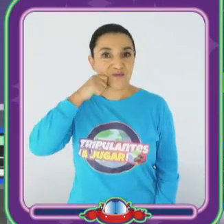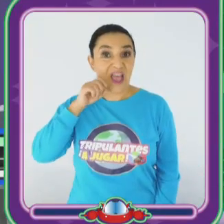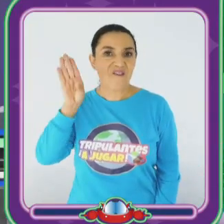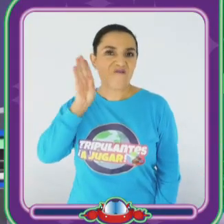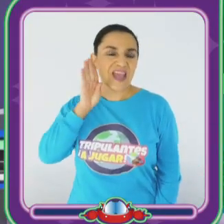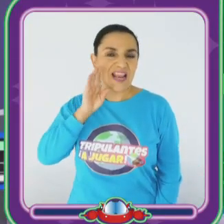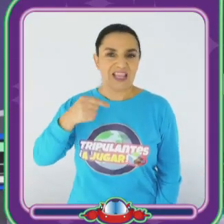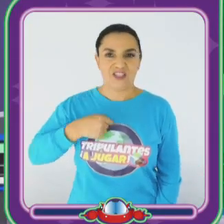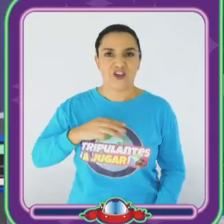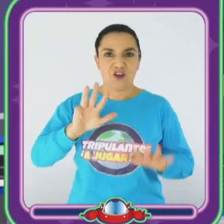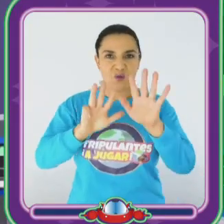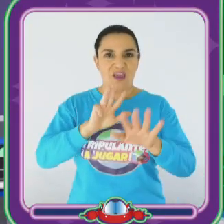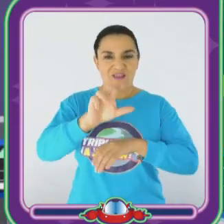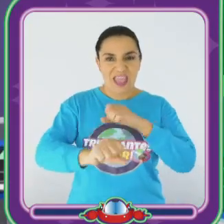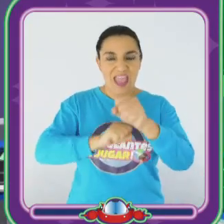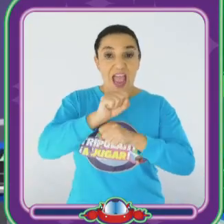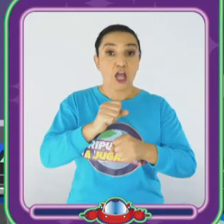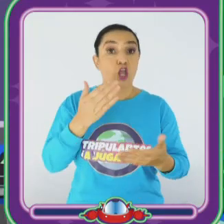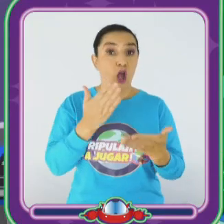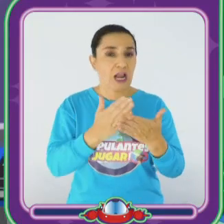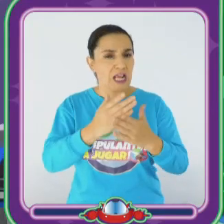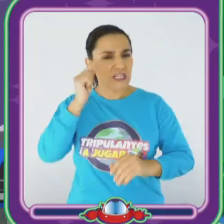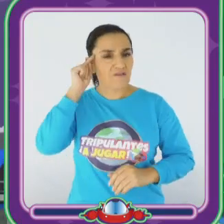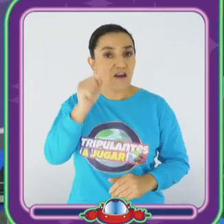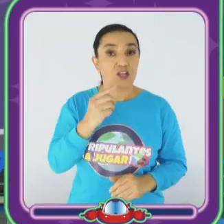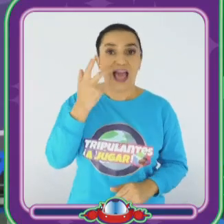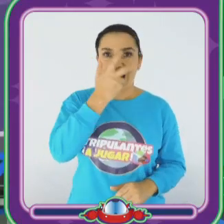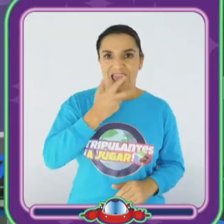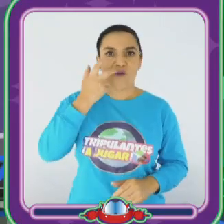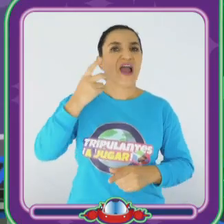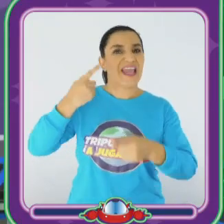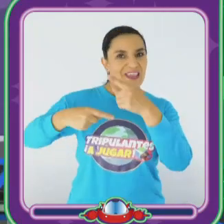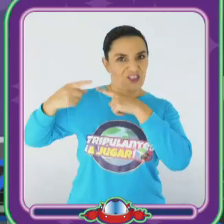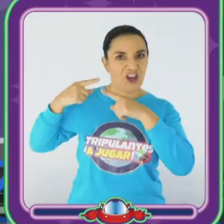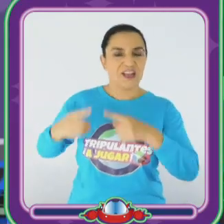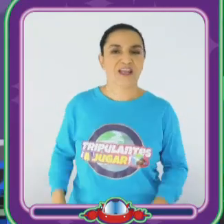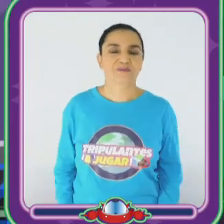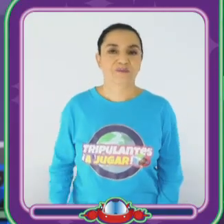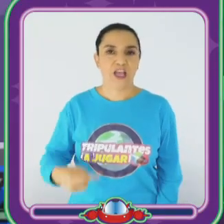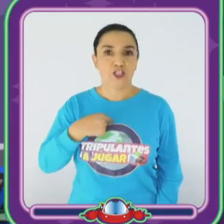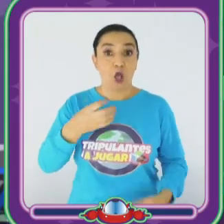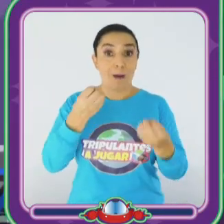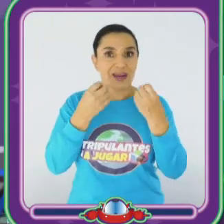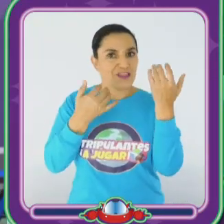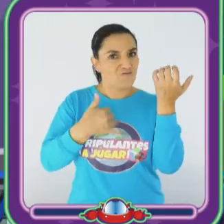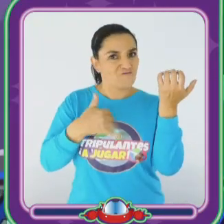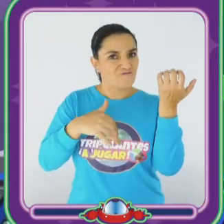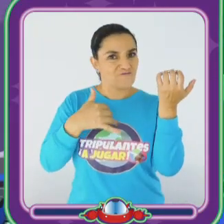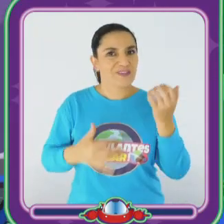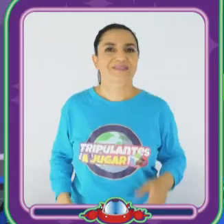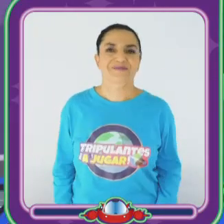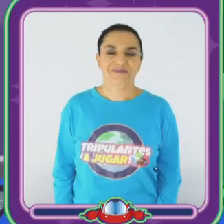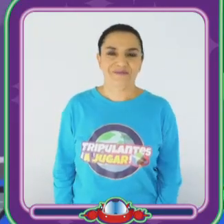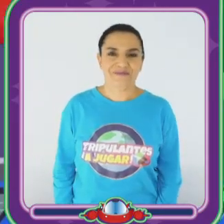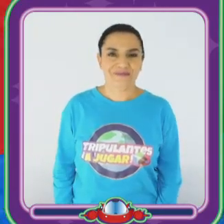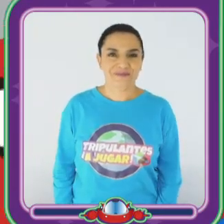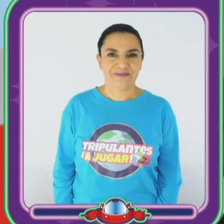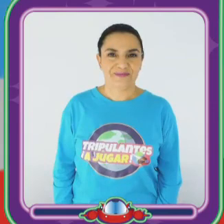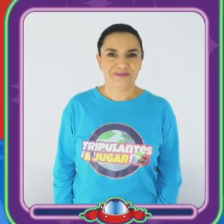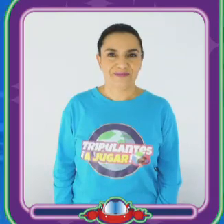Mi nombre es Belén. Tengo 9 años. Mi clase favorita es lenguaje y historia. Estoy aprendiendo a tocar ukelele.